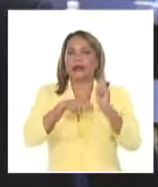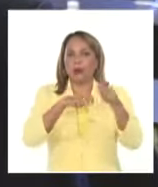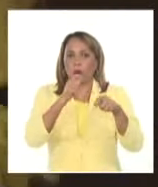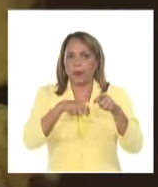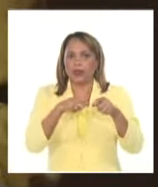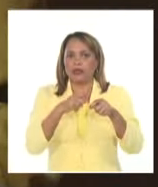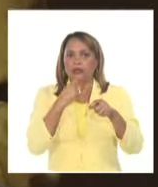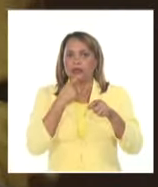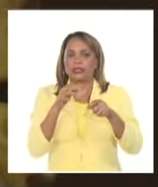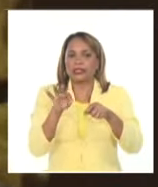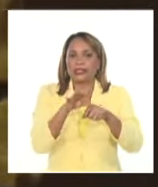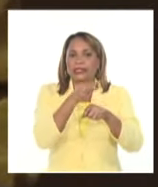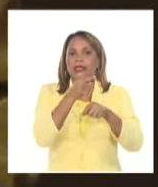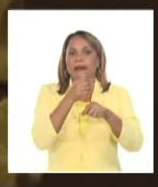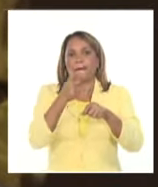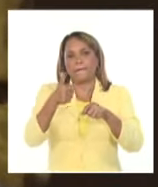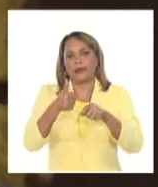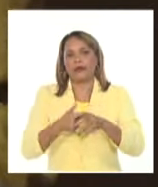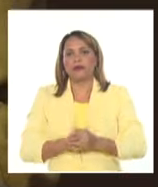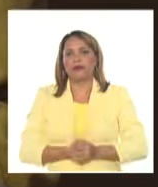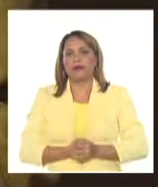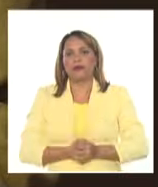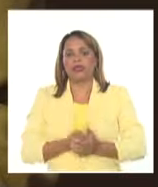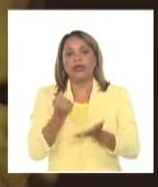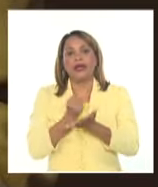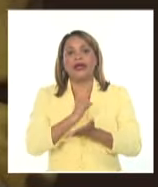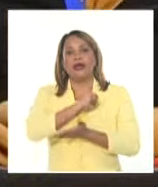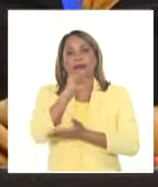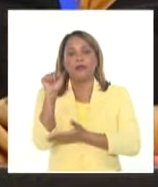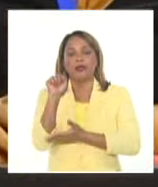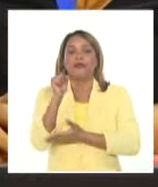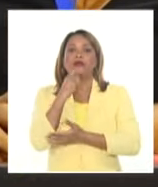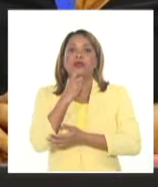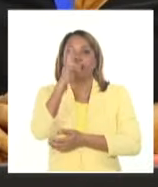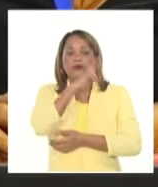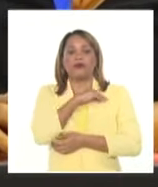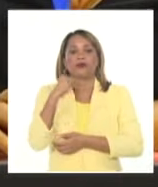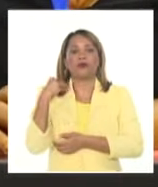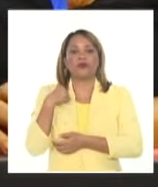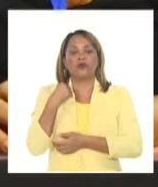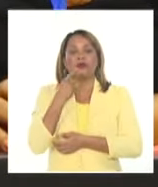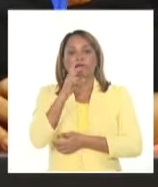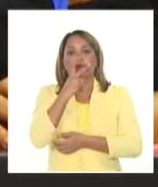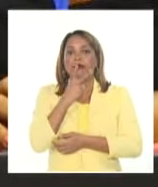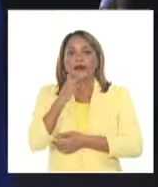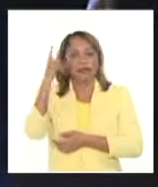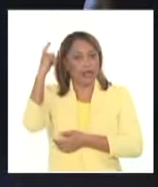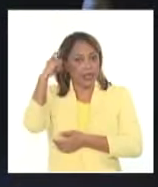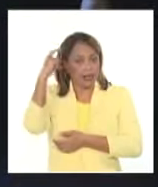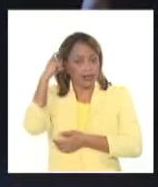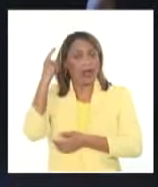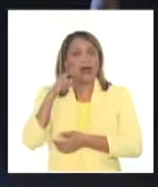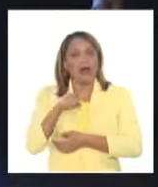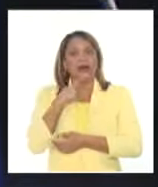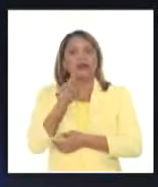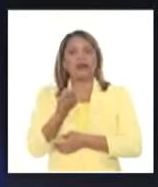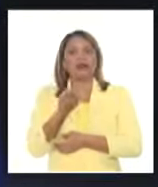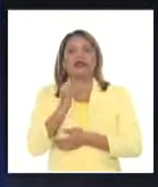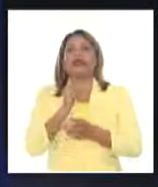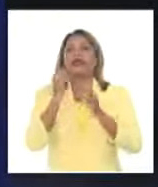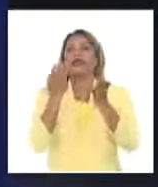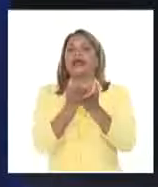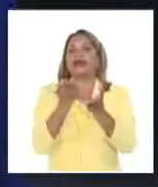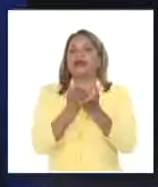de estos pacientes. A su vez, el premio del certamen de neurología a la memoria del doctor Jesús Pérez González recayó en el estudio